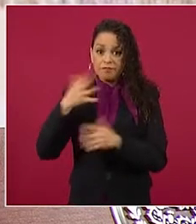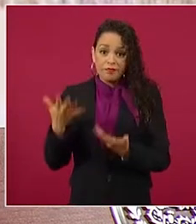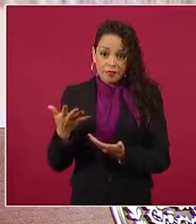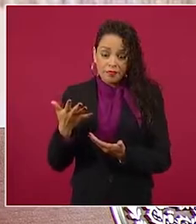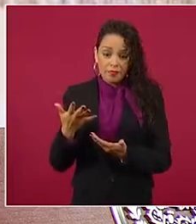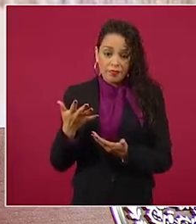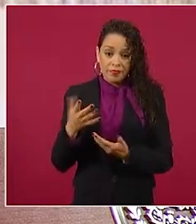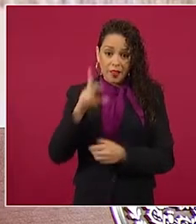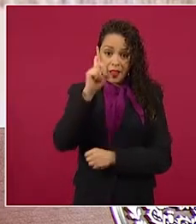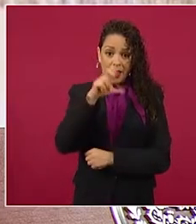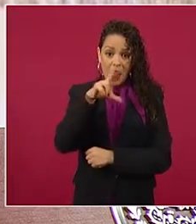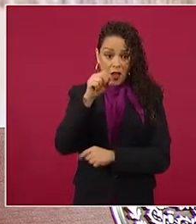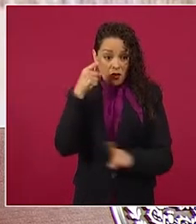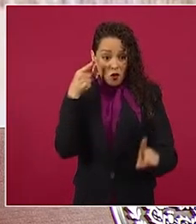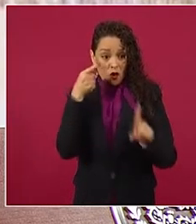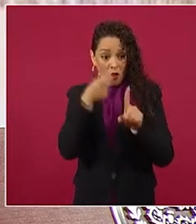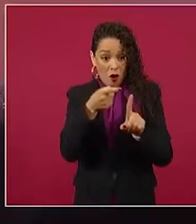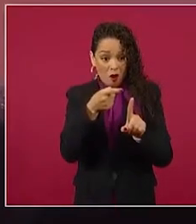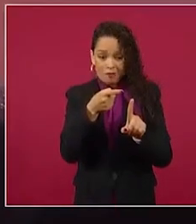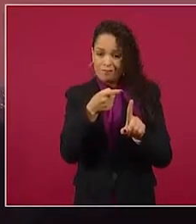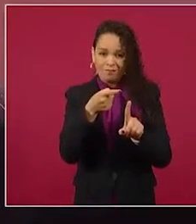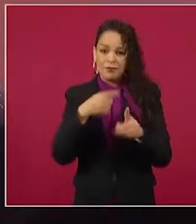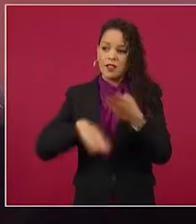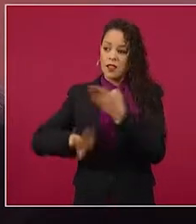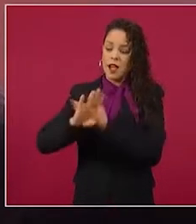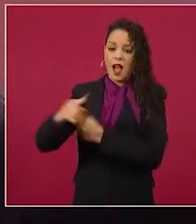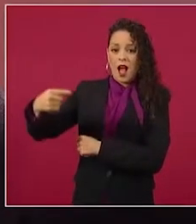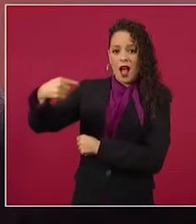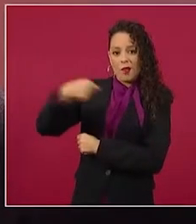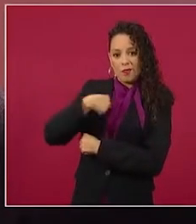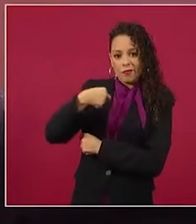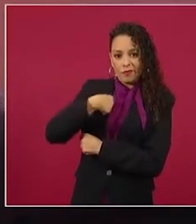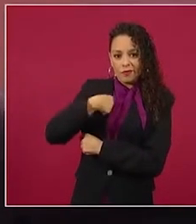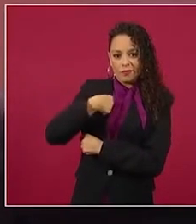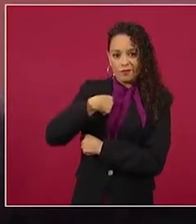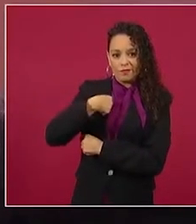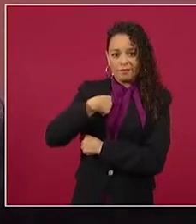dañen, es en contra mía.